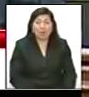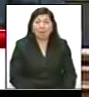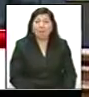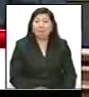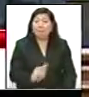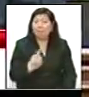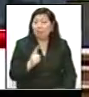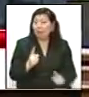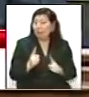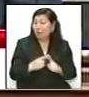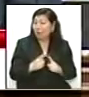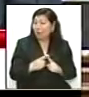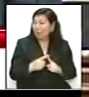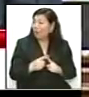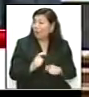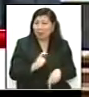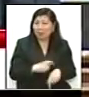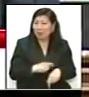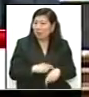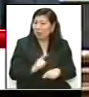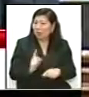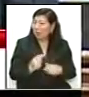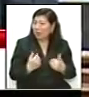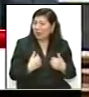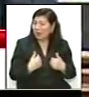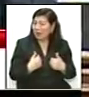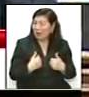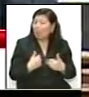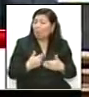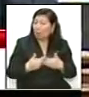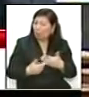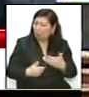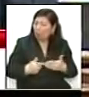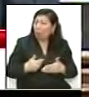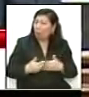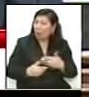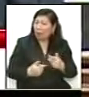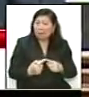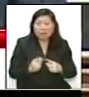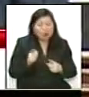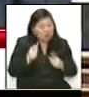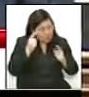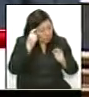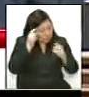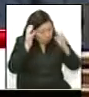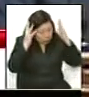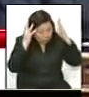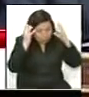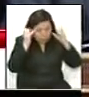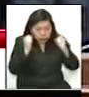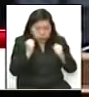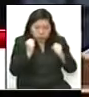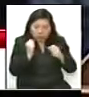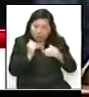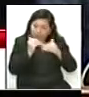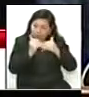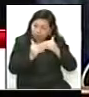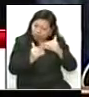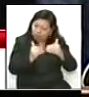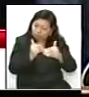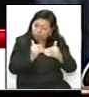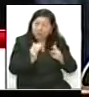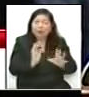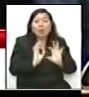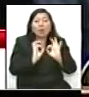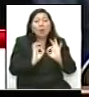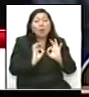para el terrorismo el tiempo no cuenta. Podrán seguir pasando los años, pero ellos iban cambiando en estrategias y en